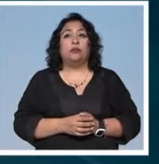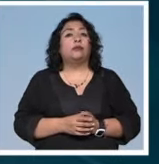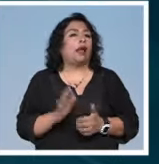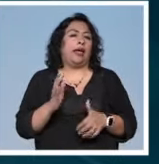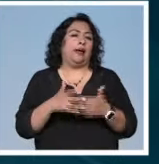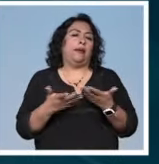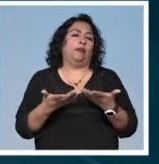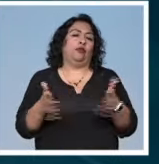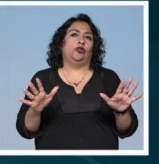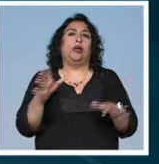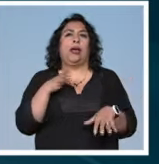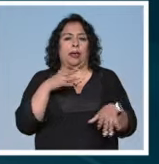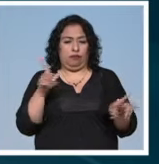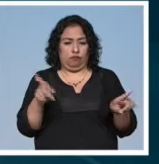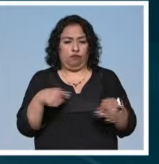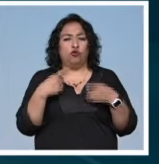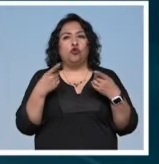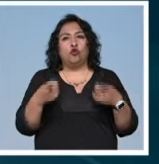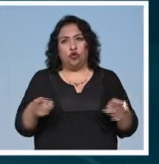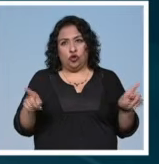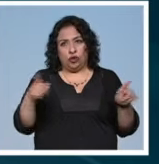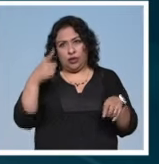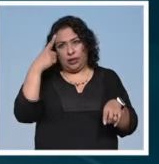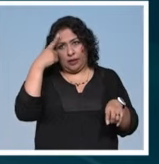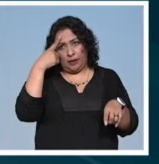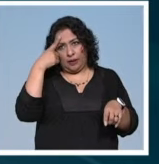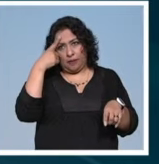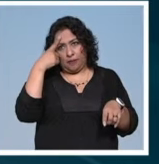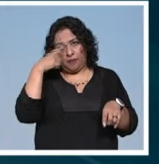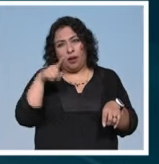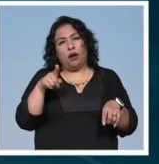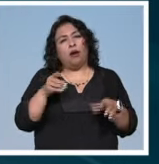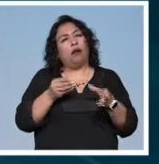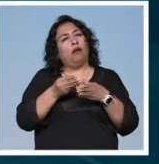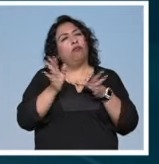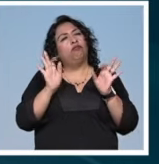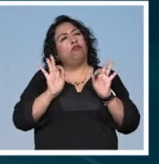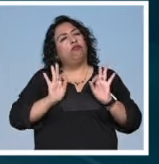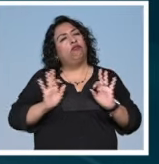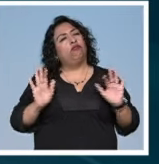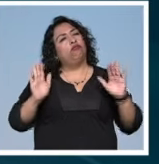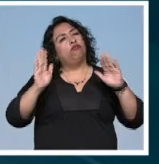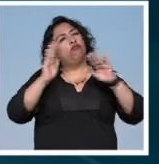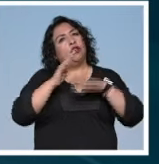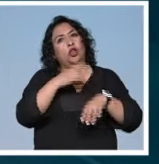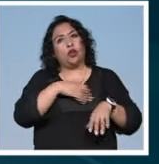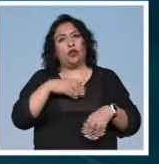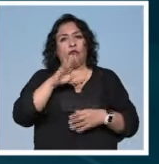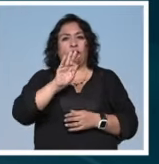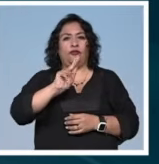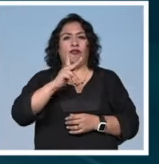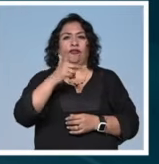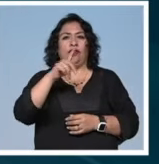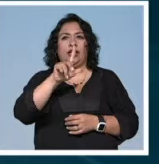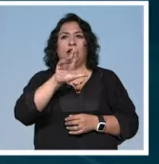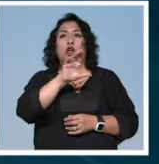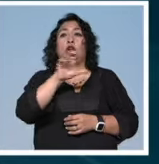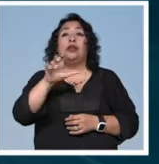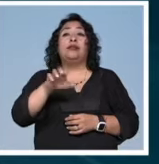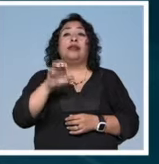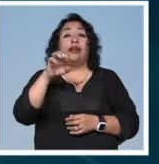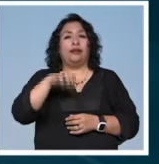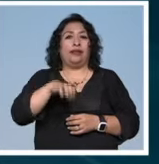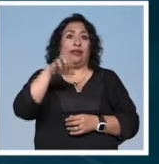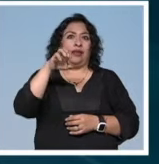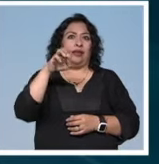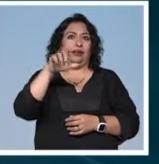Ya nos vamos y tenemos musiquita para salir relajados, contentos. Phil Collins festeja 73